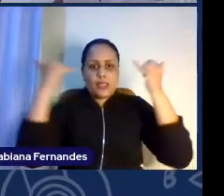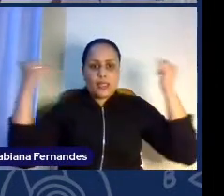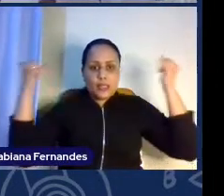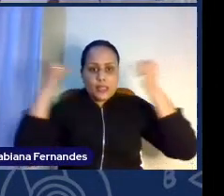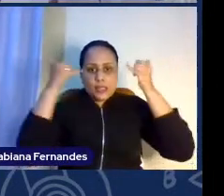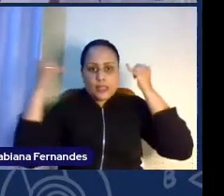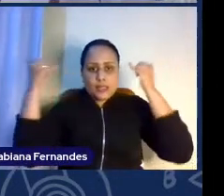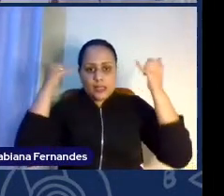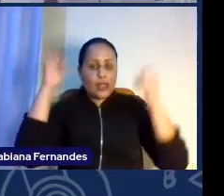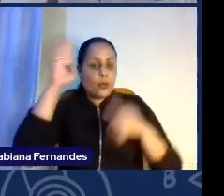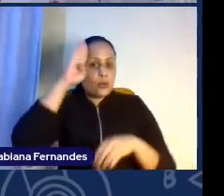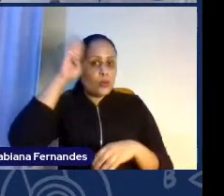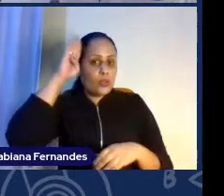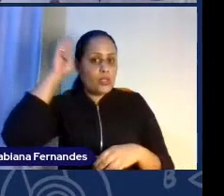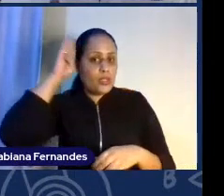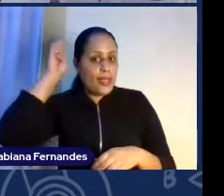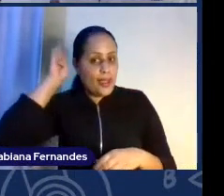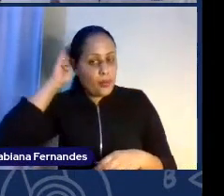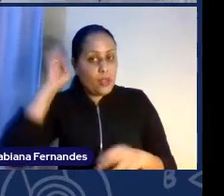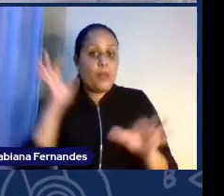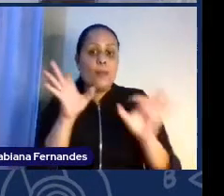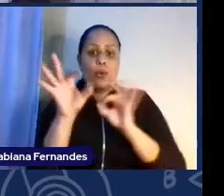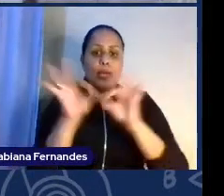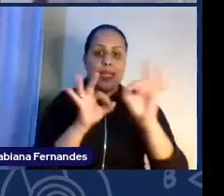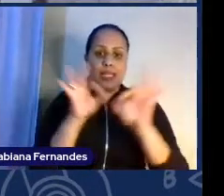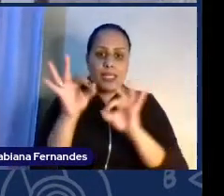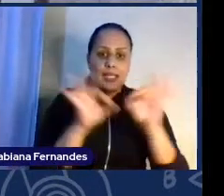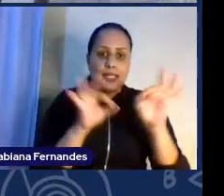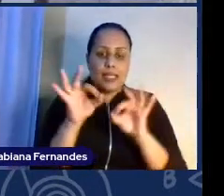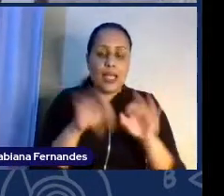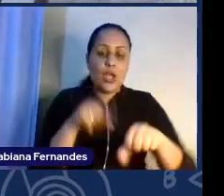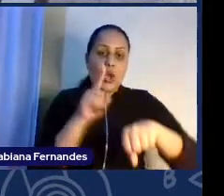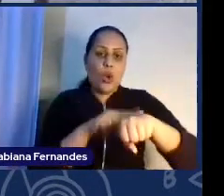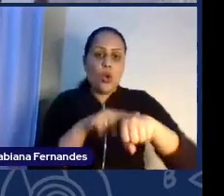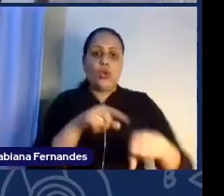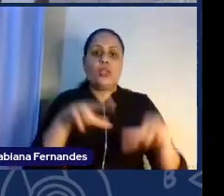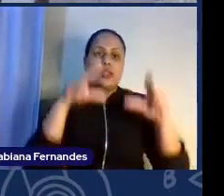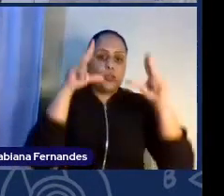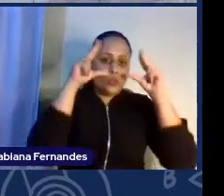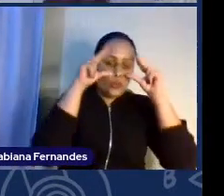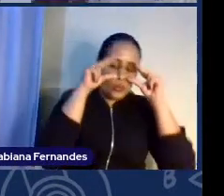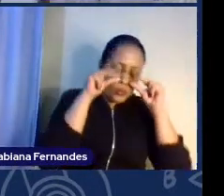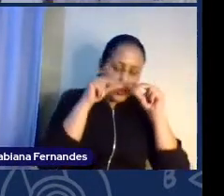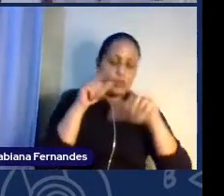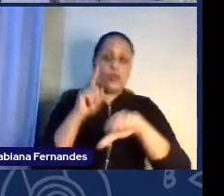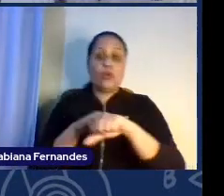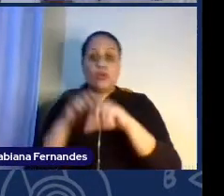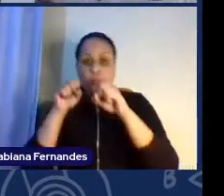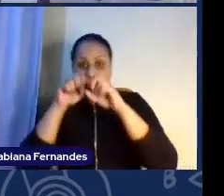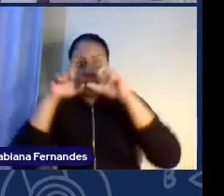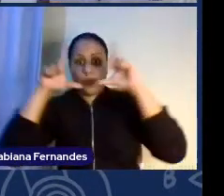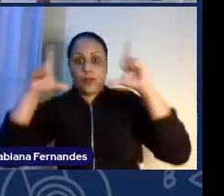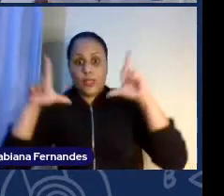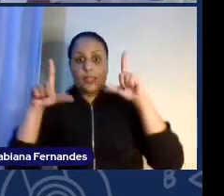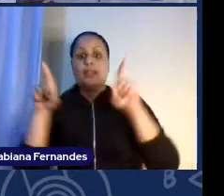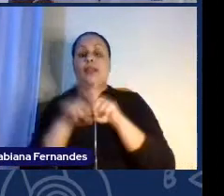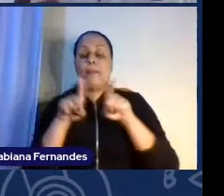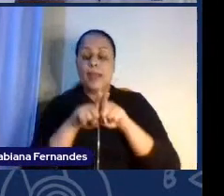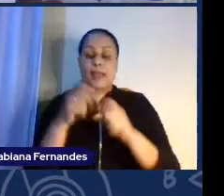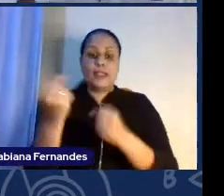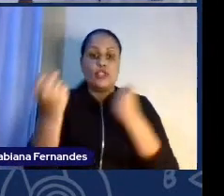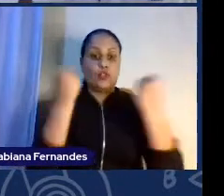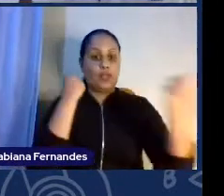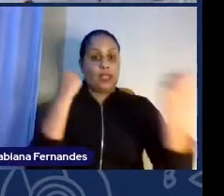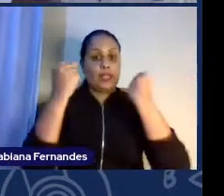ciclo vigilia-sueño. Y prácticamente todas las actividades, las físicas y mentales,